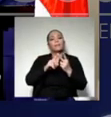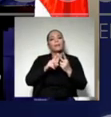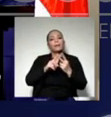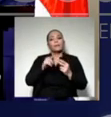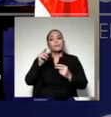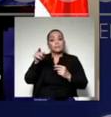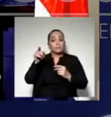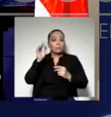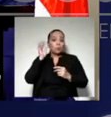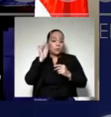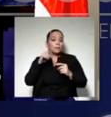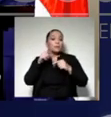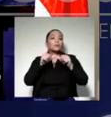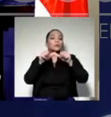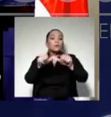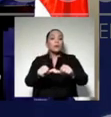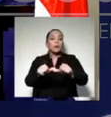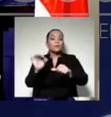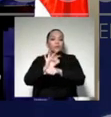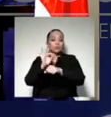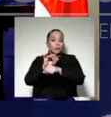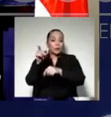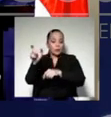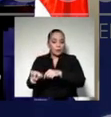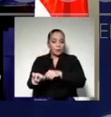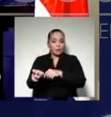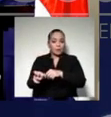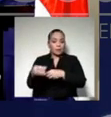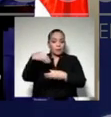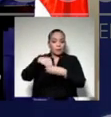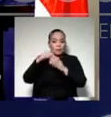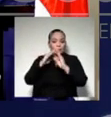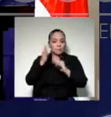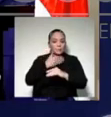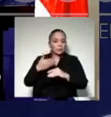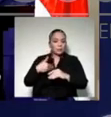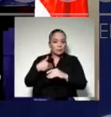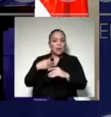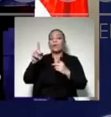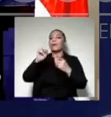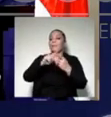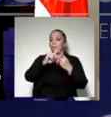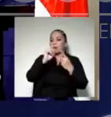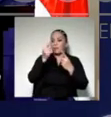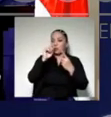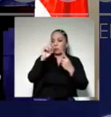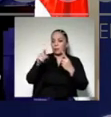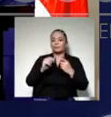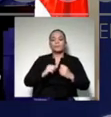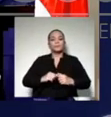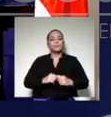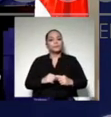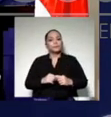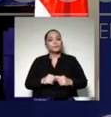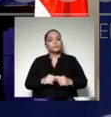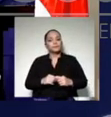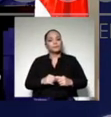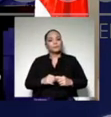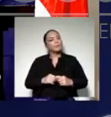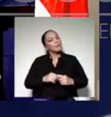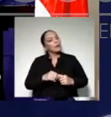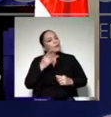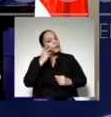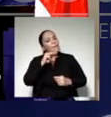ella va a continuar ejerciendo su puesto ahí en Casa Presidencial. Esa es la primera. Vamos a ver, doña Mayuli Ortega